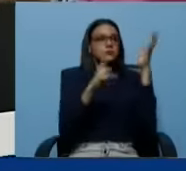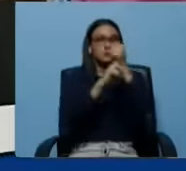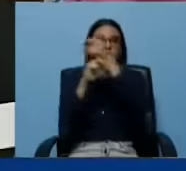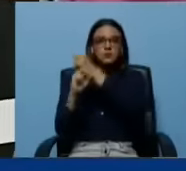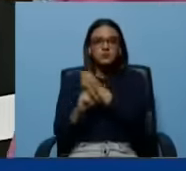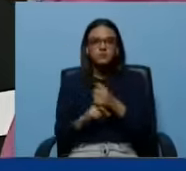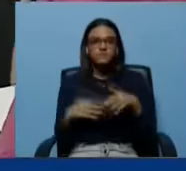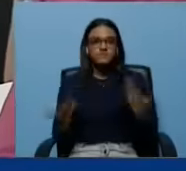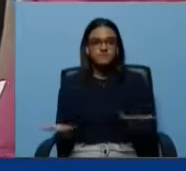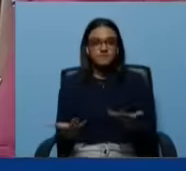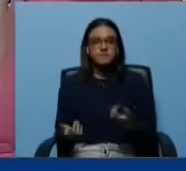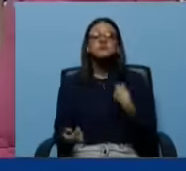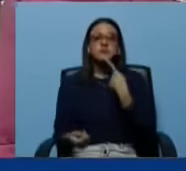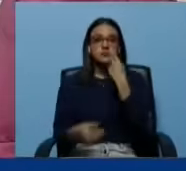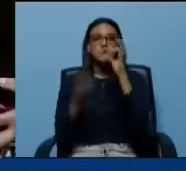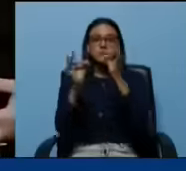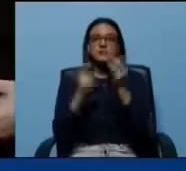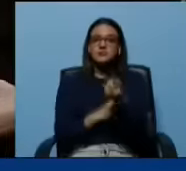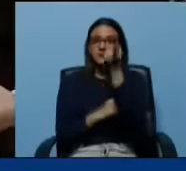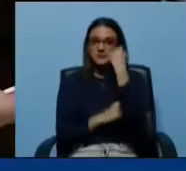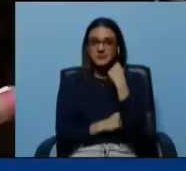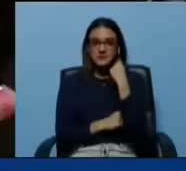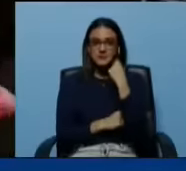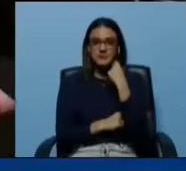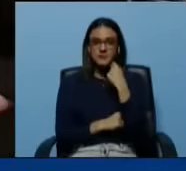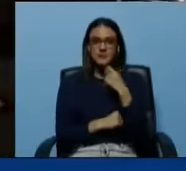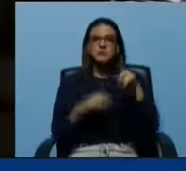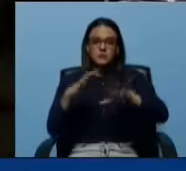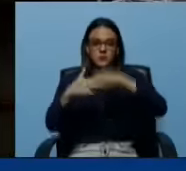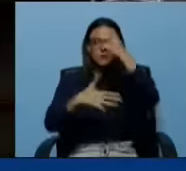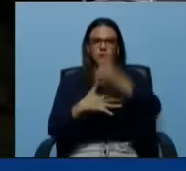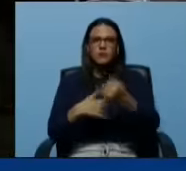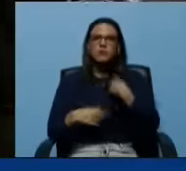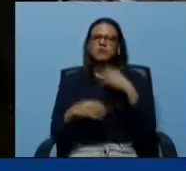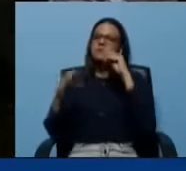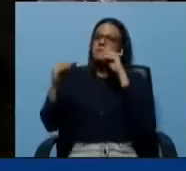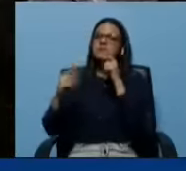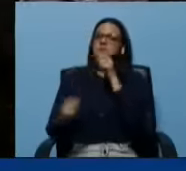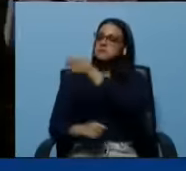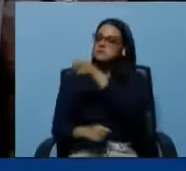Y lo decíamos ayer en un programa, un podcast,